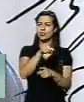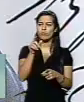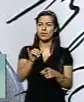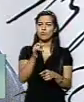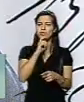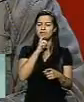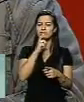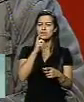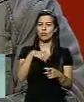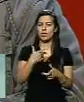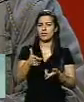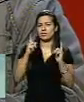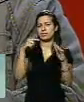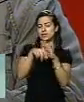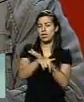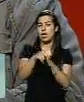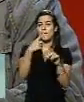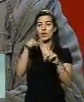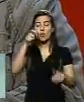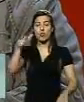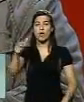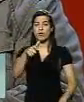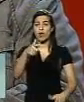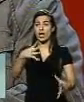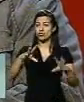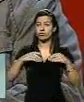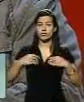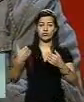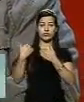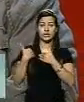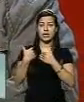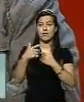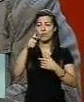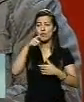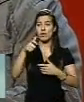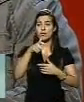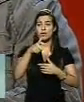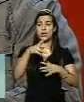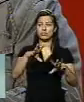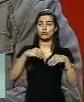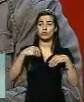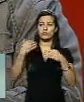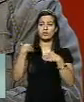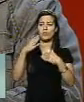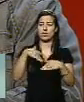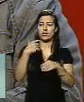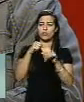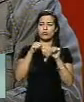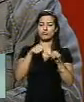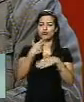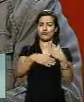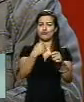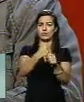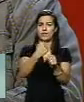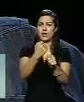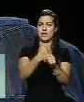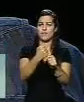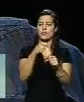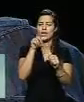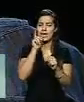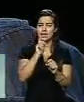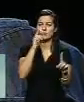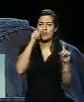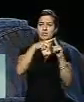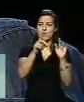Muy difícil que eso pase en la medida que el pueblo se transforme realmente en un pueblo comunicador que una de las cosas que persigue esta ley que estamos